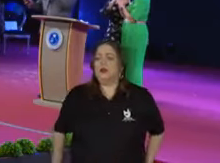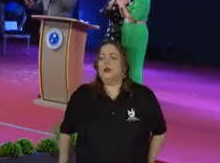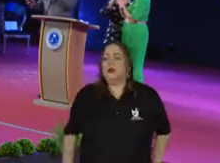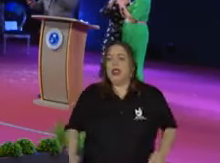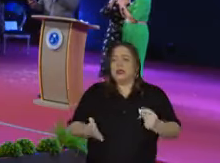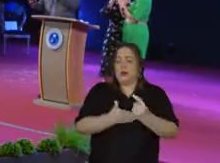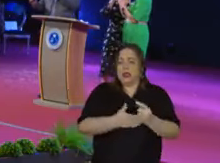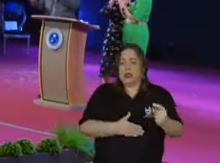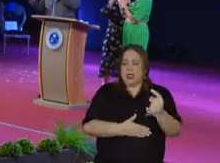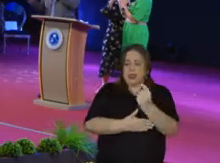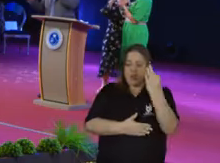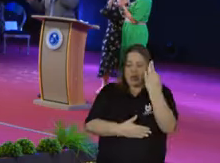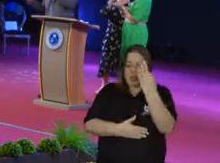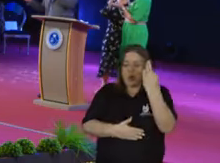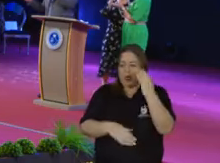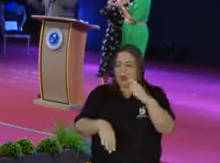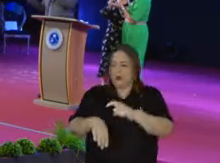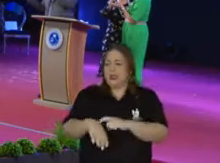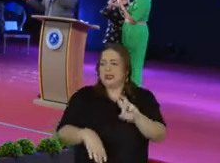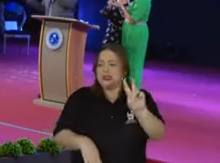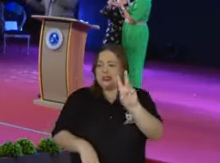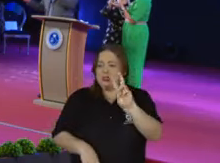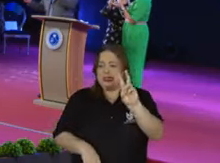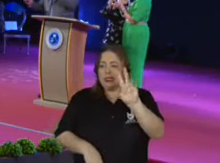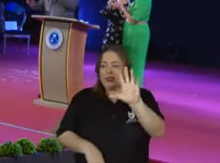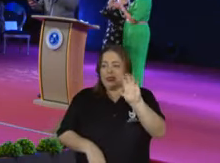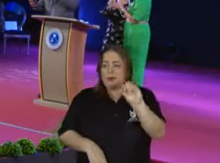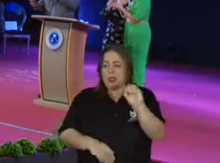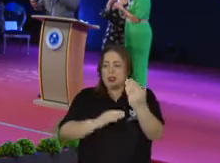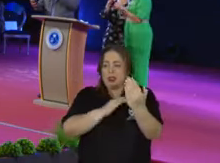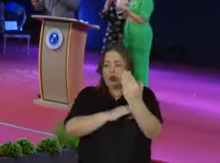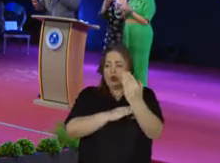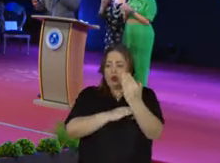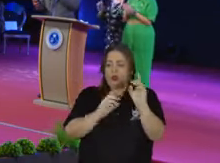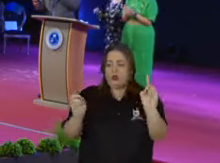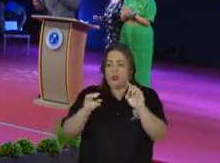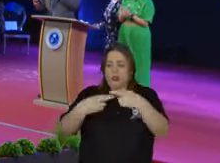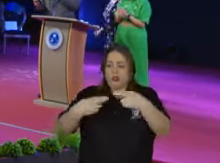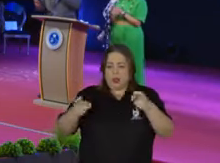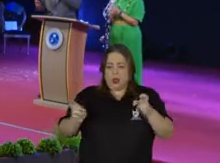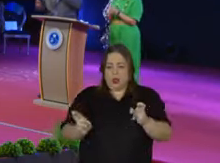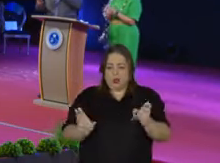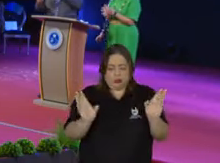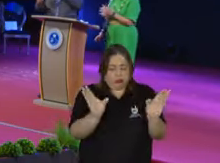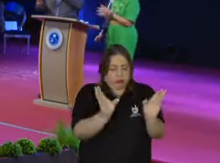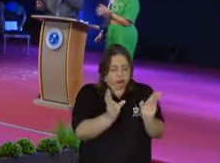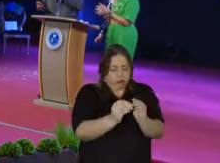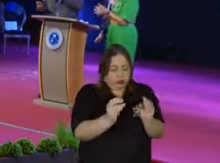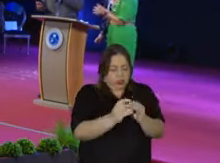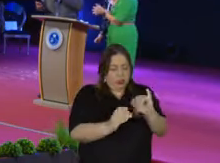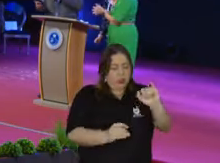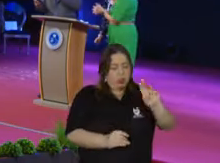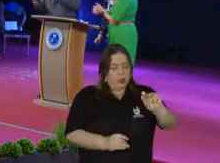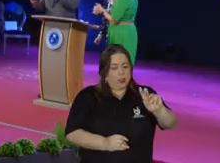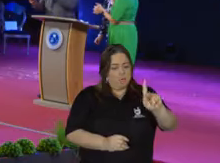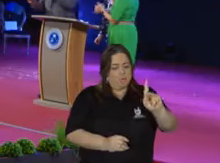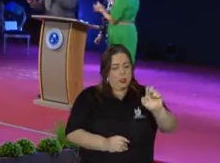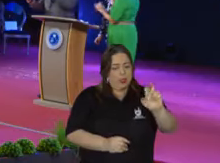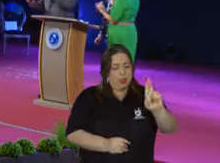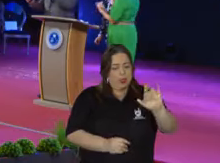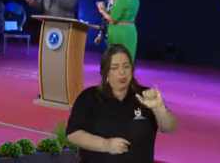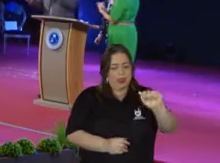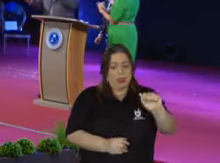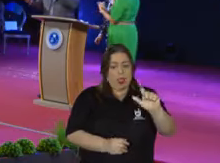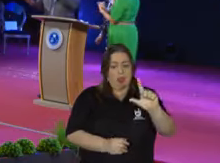a las 7:30 vamos a estar en el Salón Imperial. Y ahí esperamos una noche donde vamos a tener ping pong. Vamos a